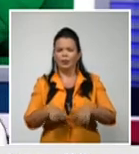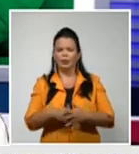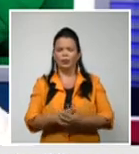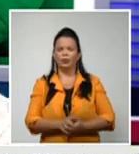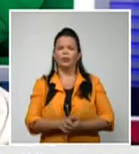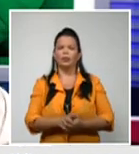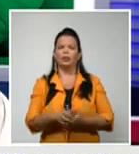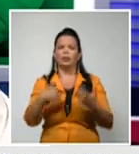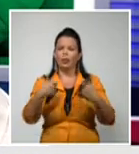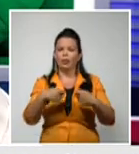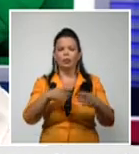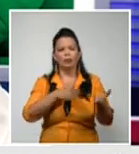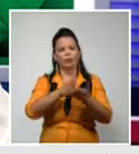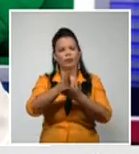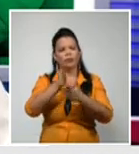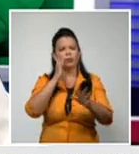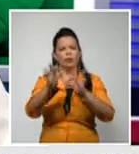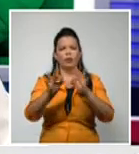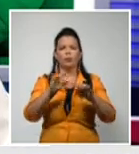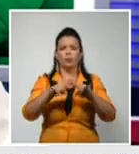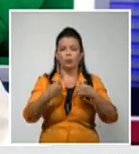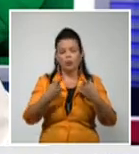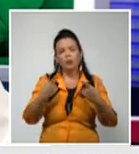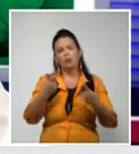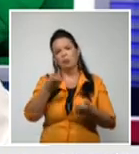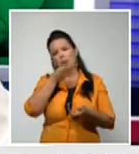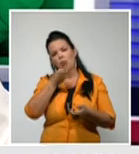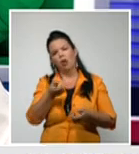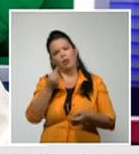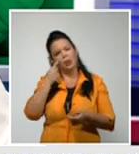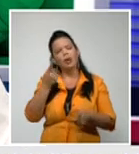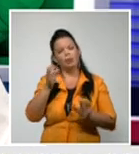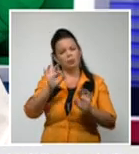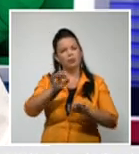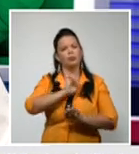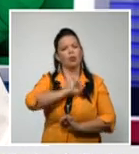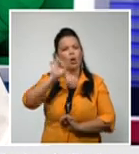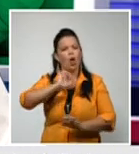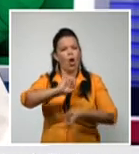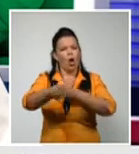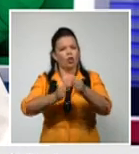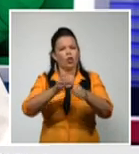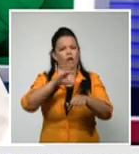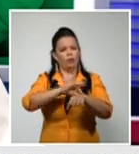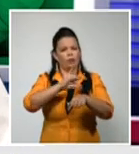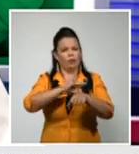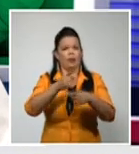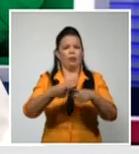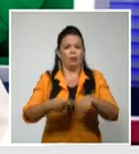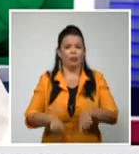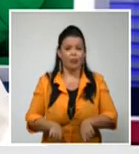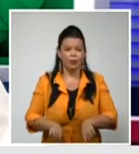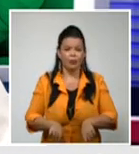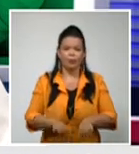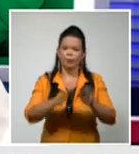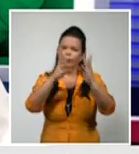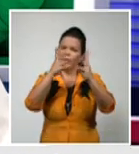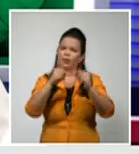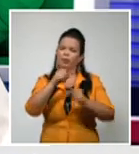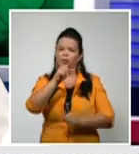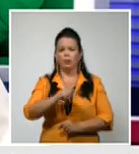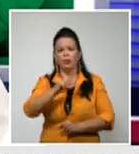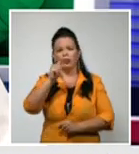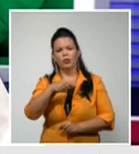ver que se está controlando. Lo que pasa es que todavía el indicador de personas fallecidas tenemos